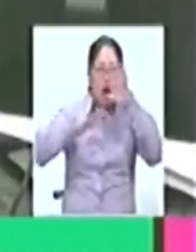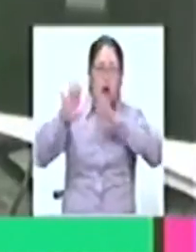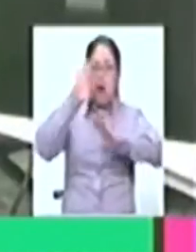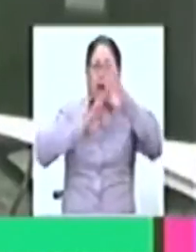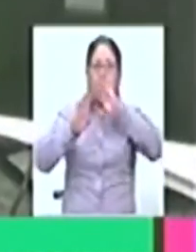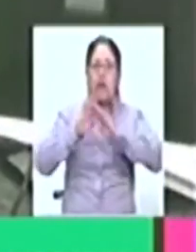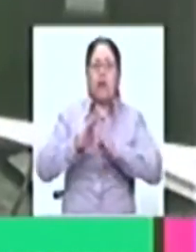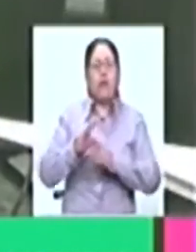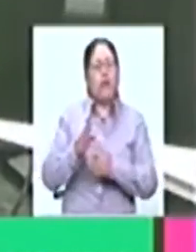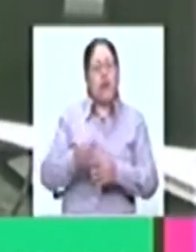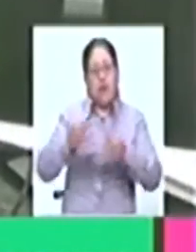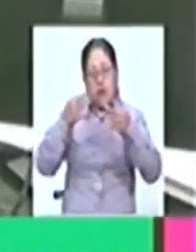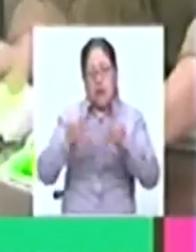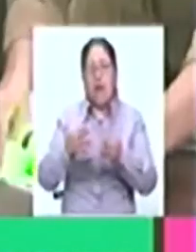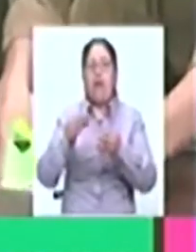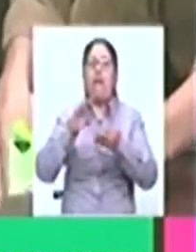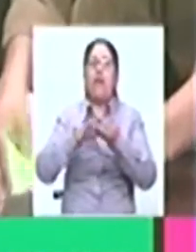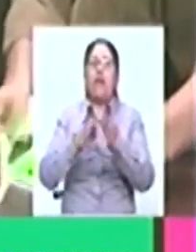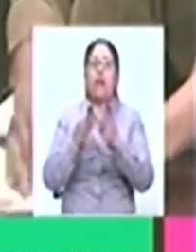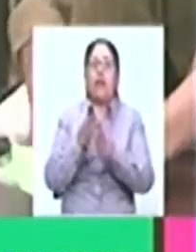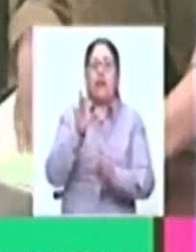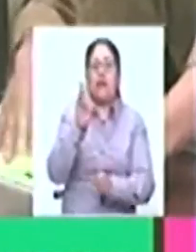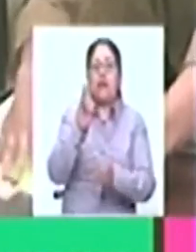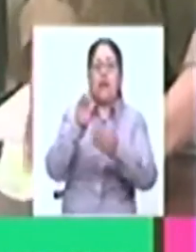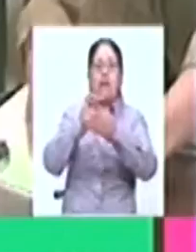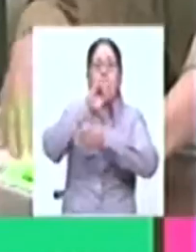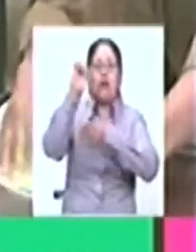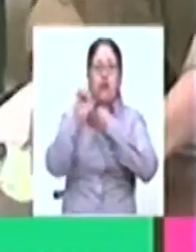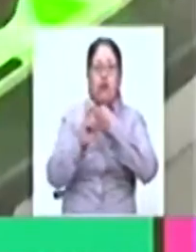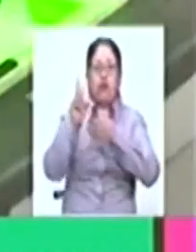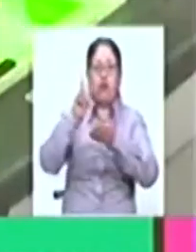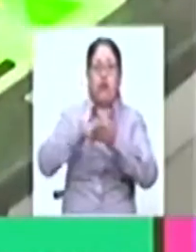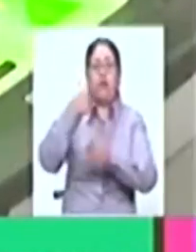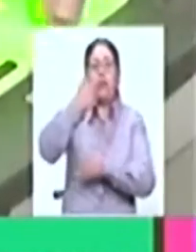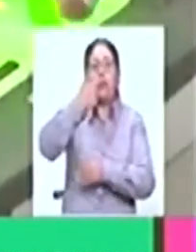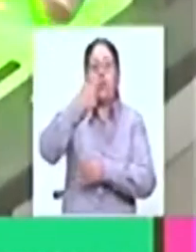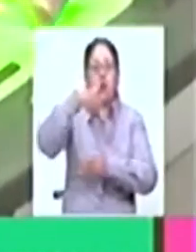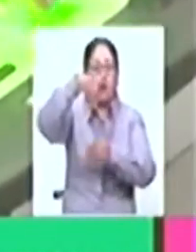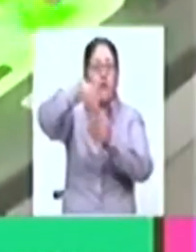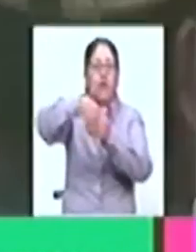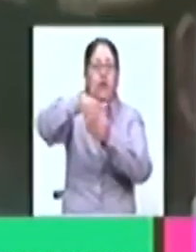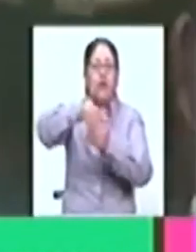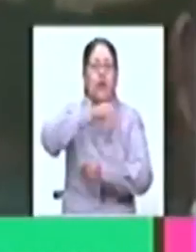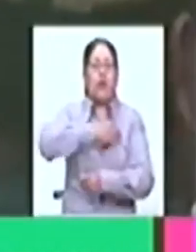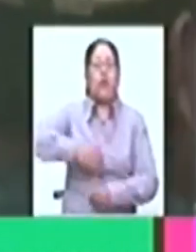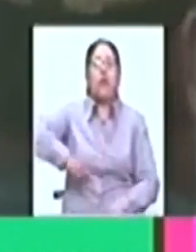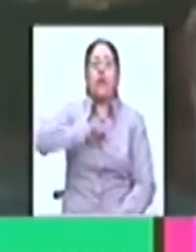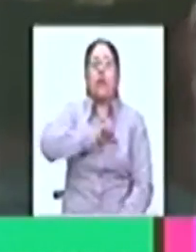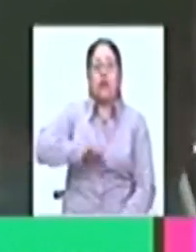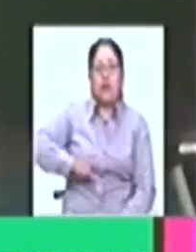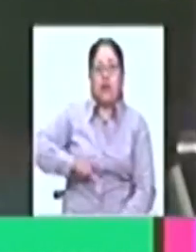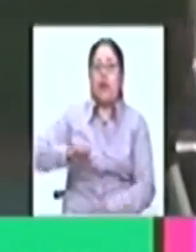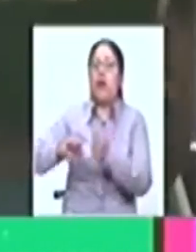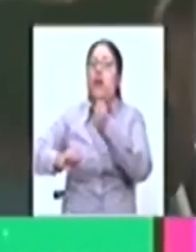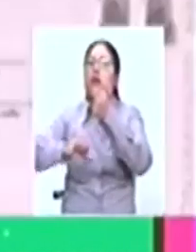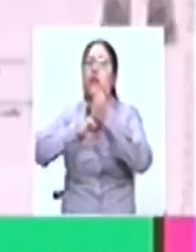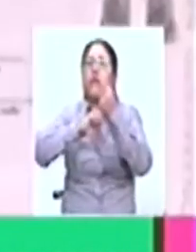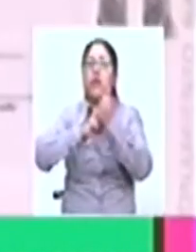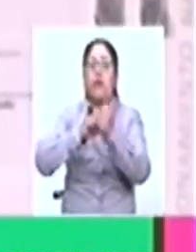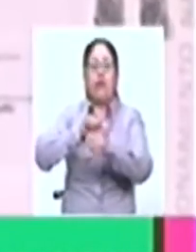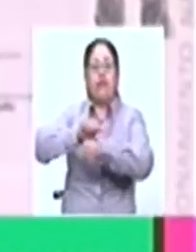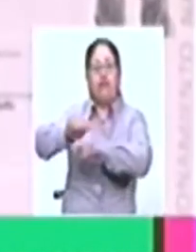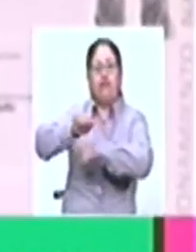domingo 7 de marzo y tendrá su pueblo detrás va a trabajar con un apoyo al asesoramiento por la